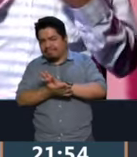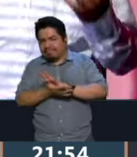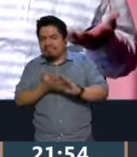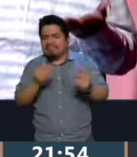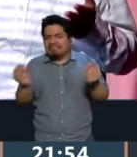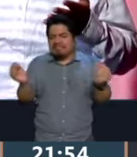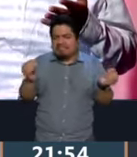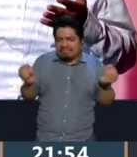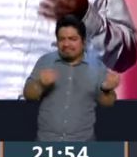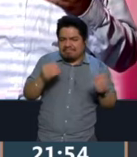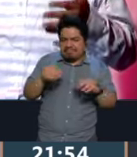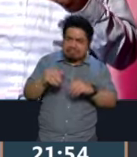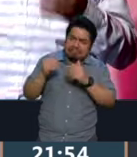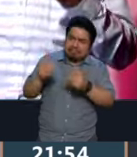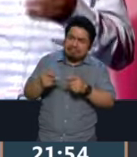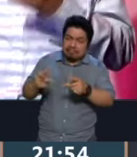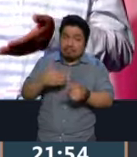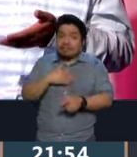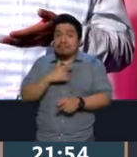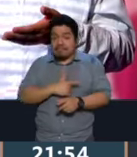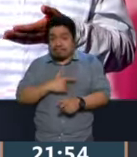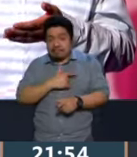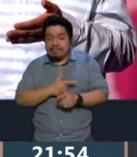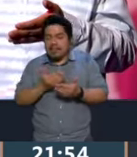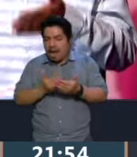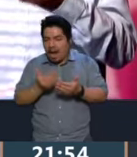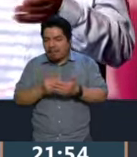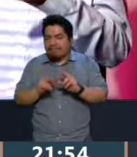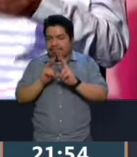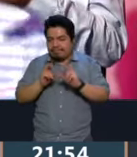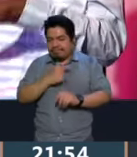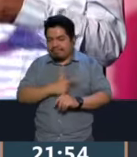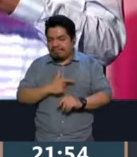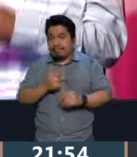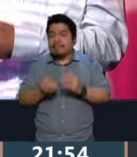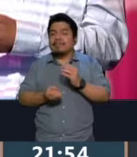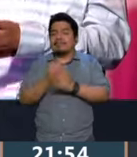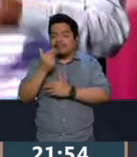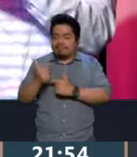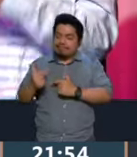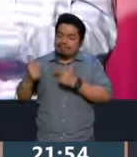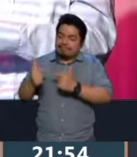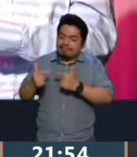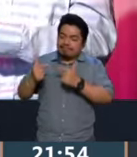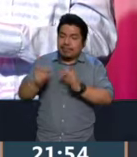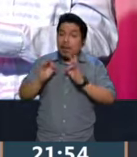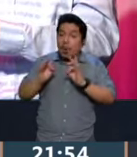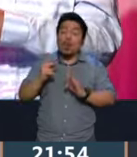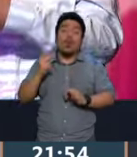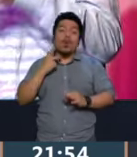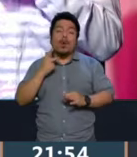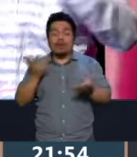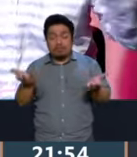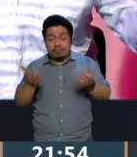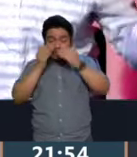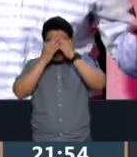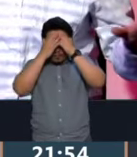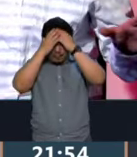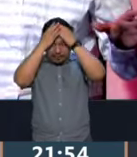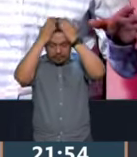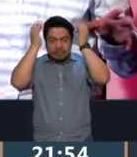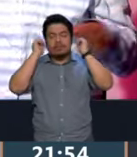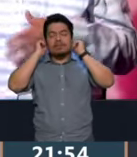discusión pública. O sea, a mí me da mucho gusto que empecemos a hablar de esos temas. Eso habla de que hay una nueva generación en la política que está ya